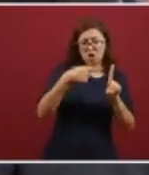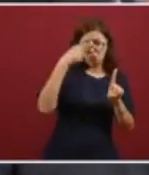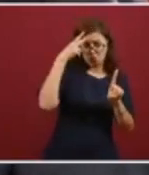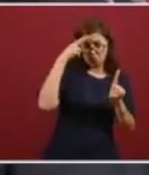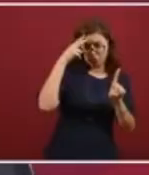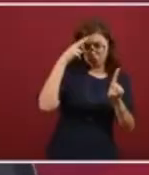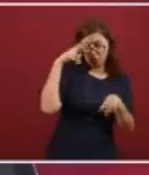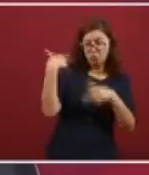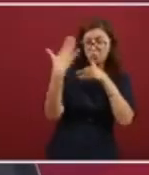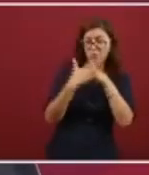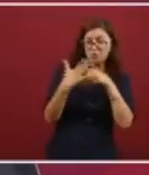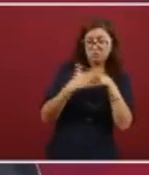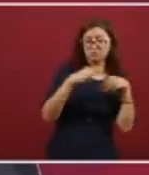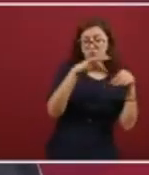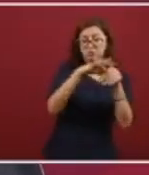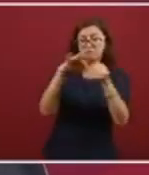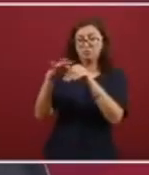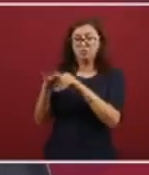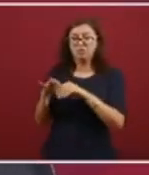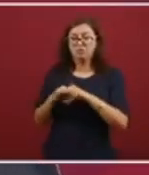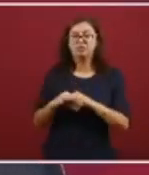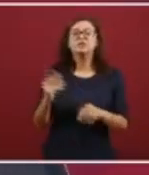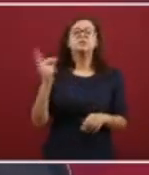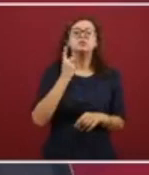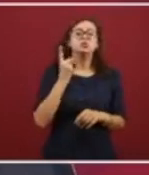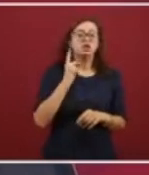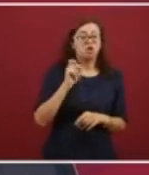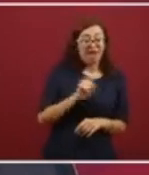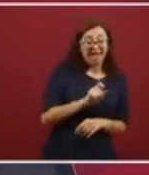haber elecciones de diputados